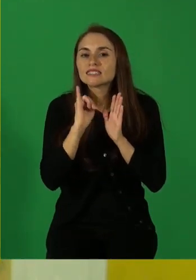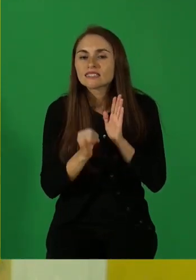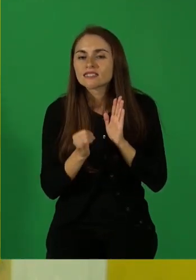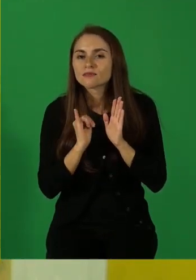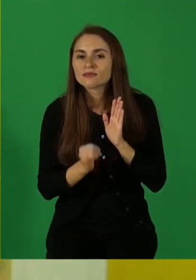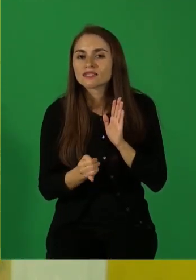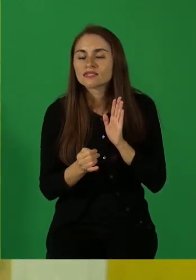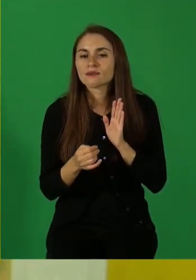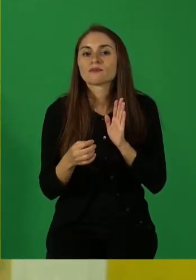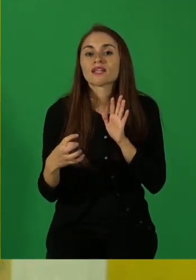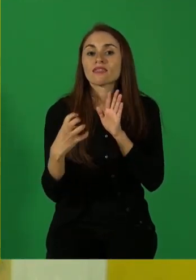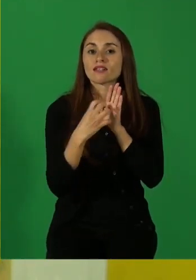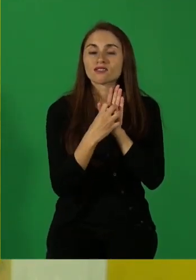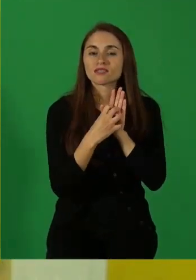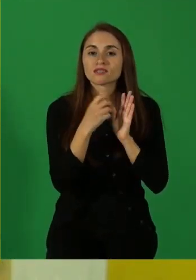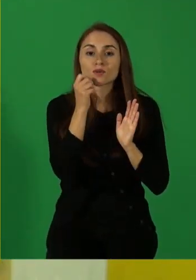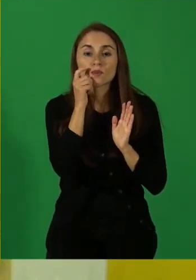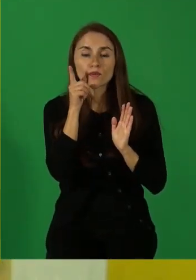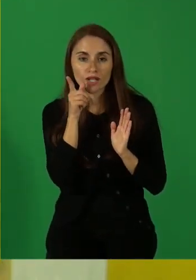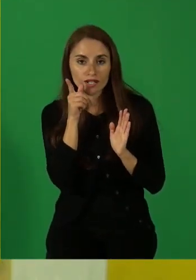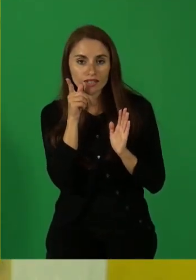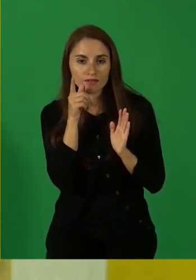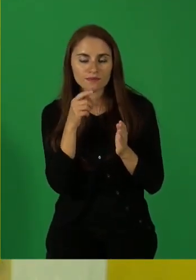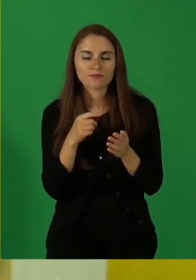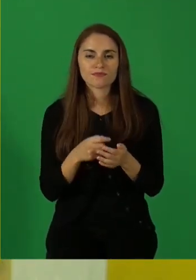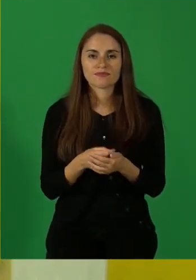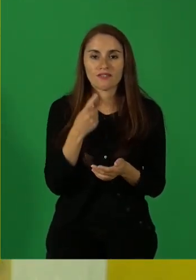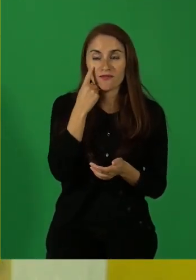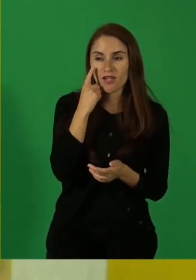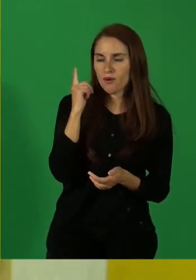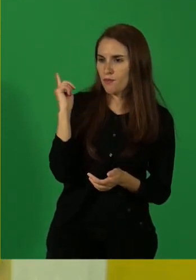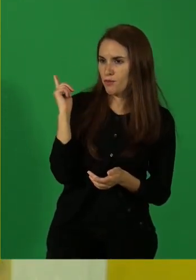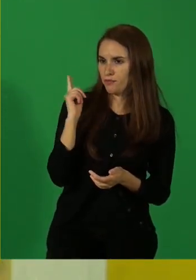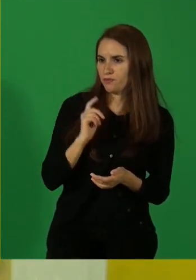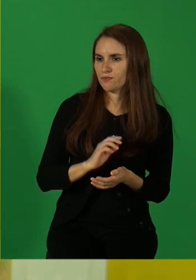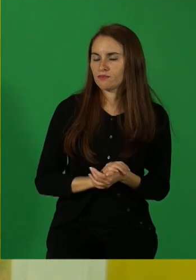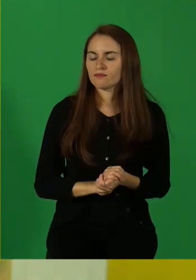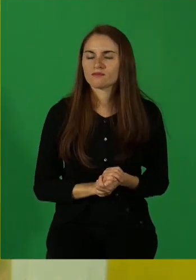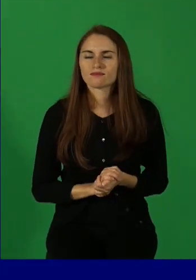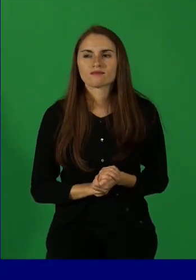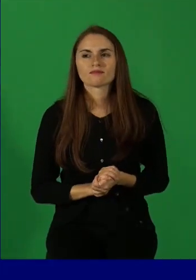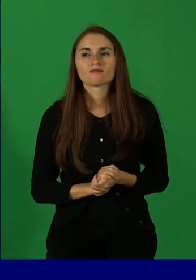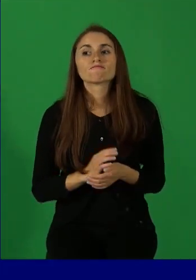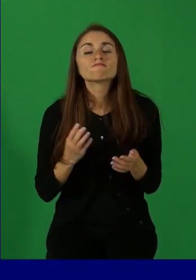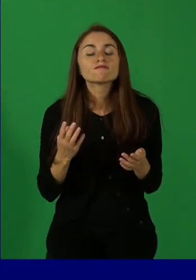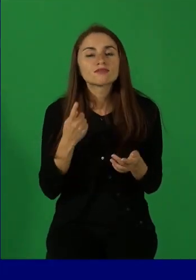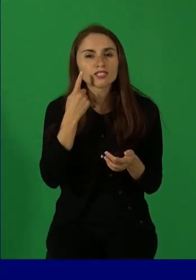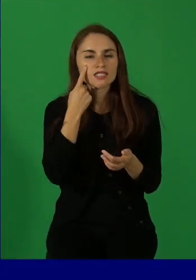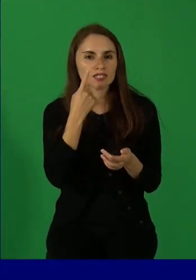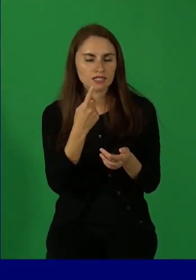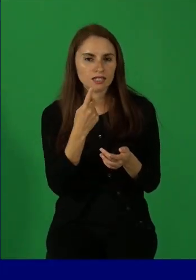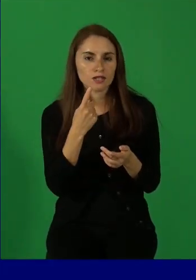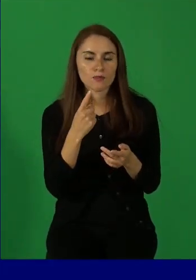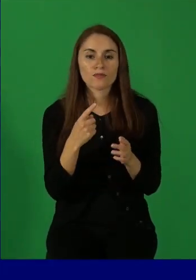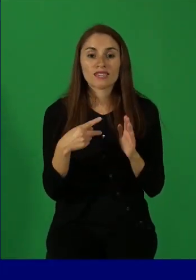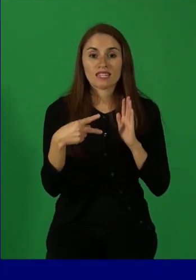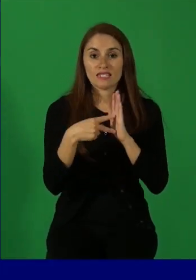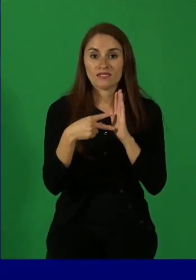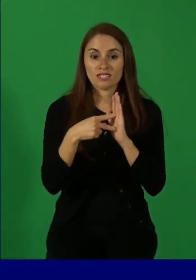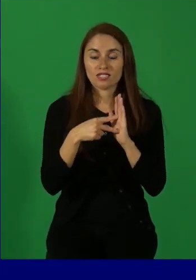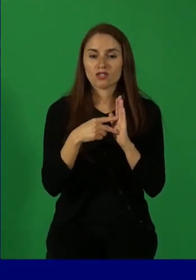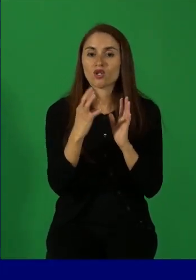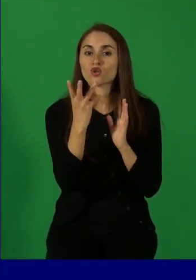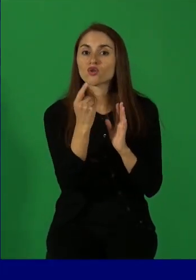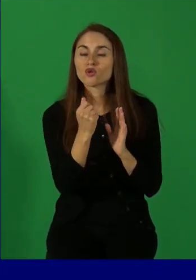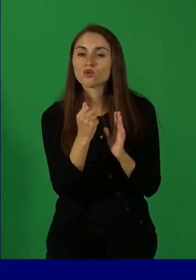que nosotros vamos a dividir números enteros. Veamos entonces. Si nosotros teníamos divisiones de